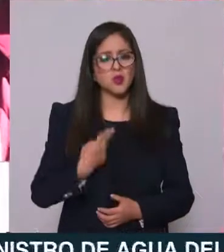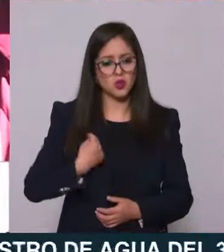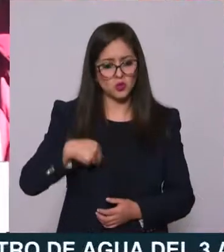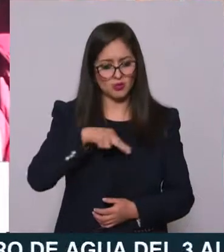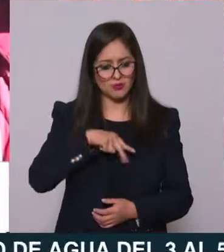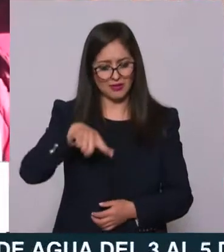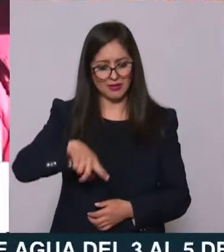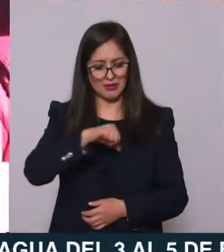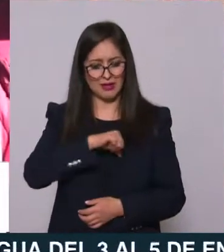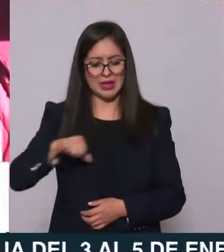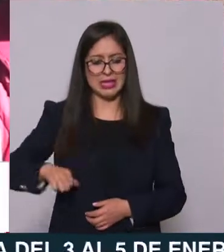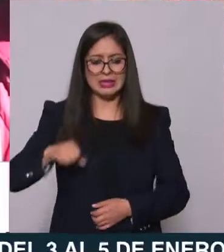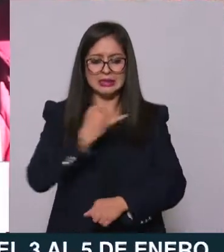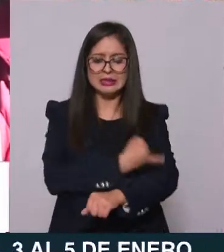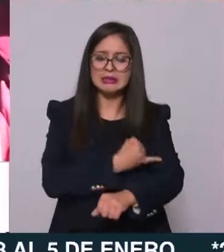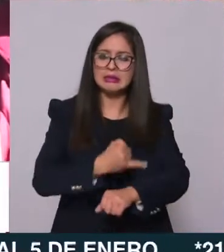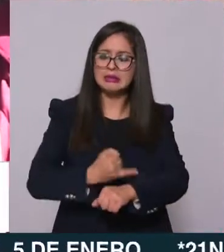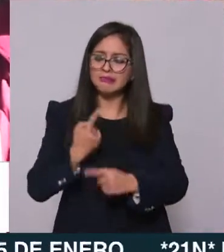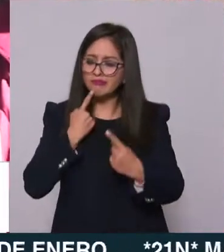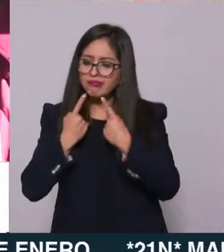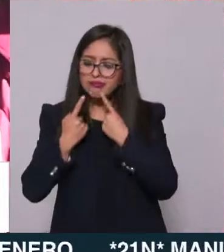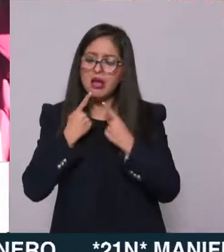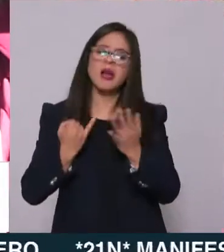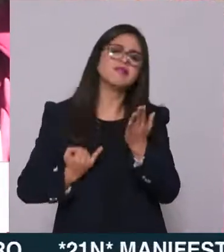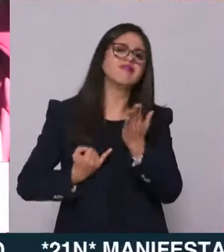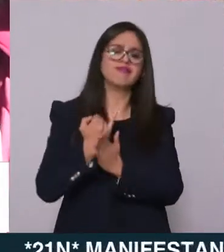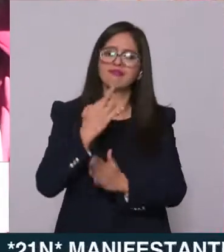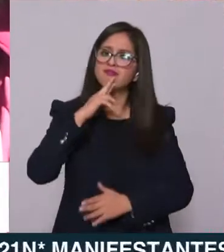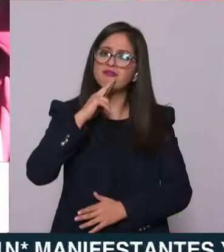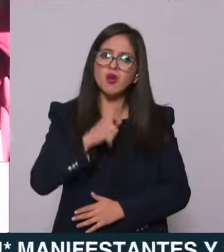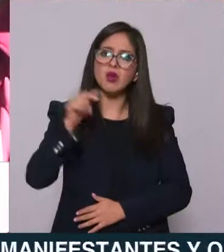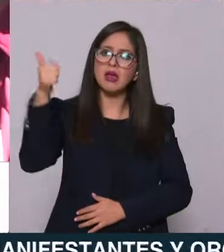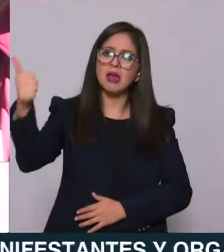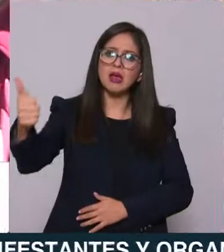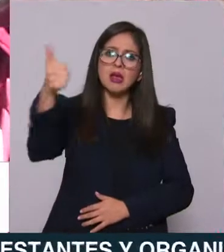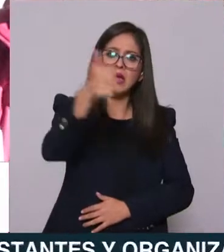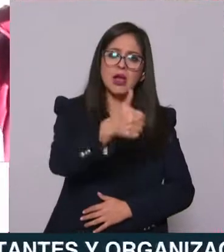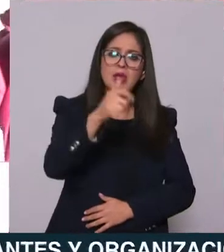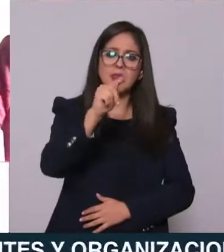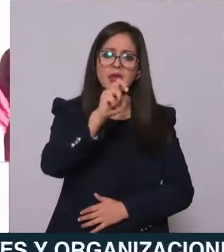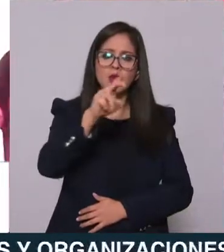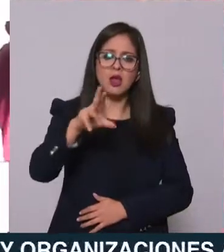infraestructura para que cada territorial tenga 2 malacates.